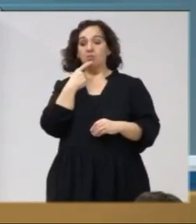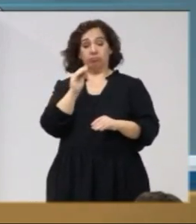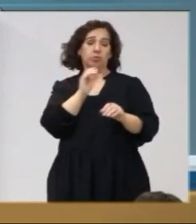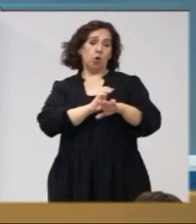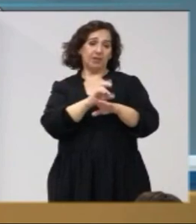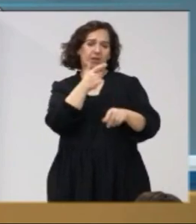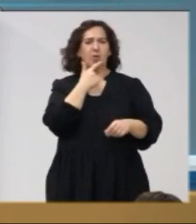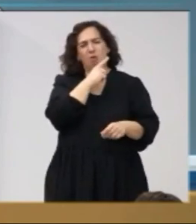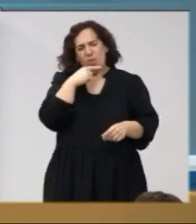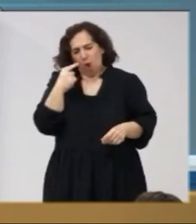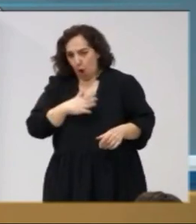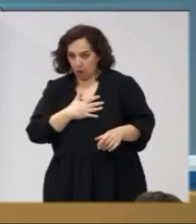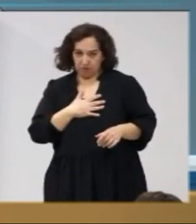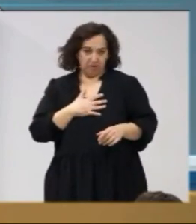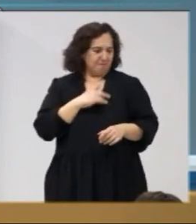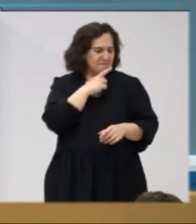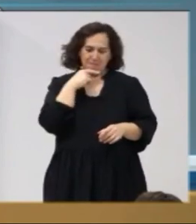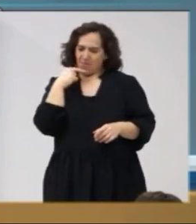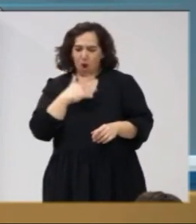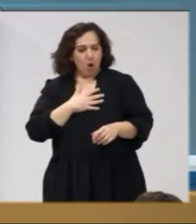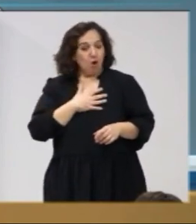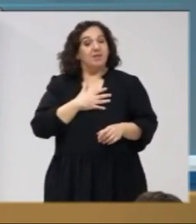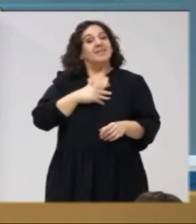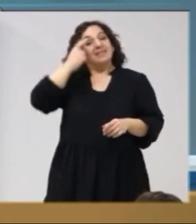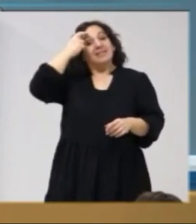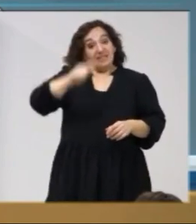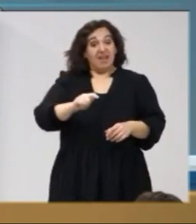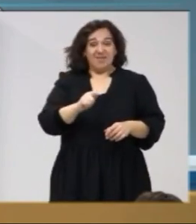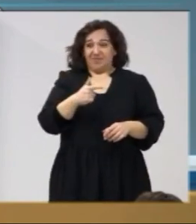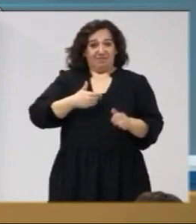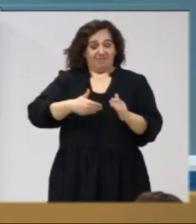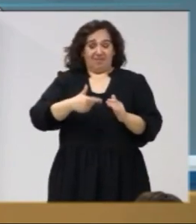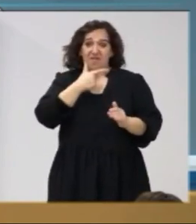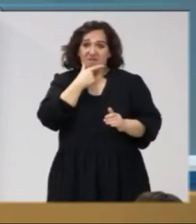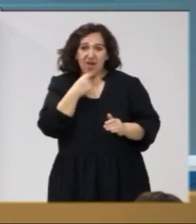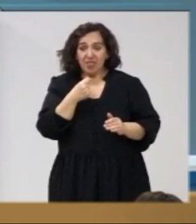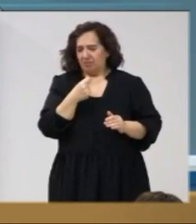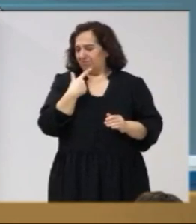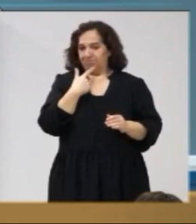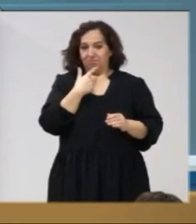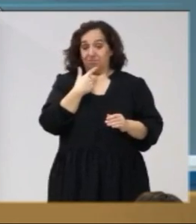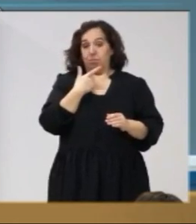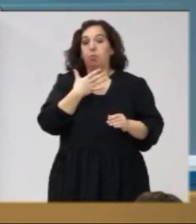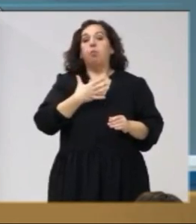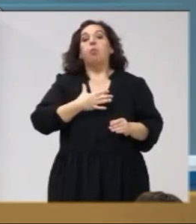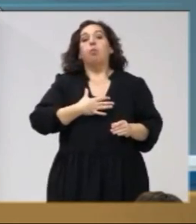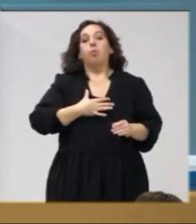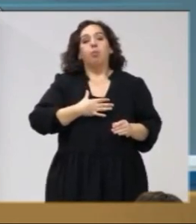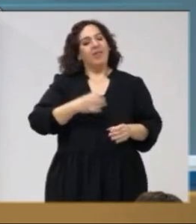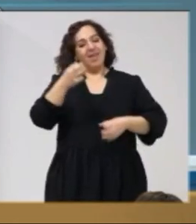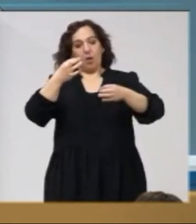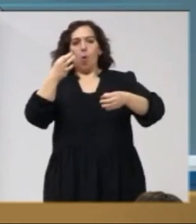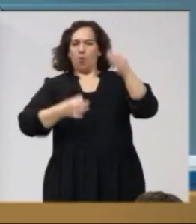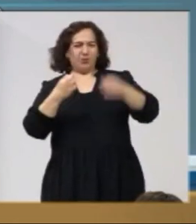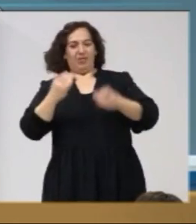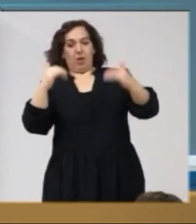harto dolor y consciente de que probablemente estoy cometiendo una